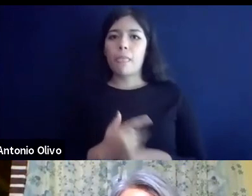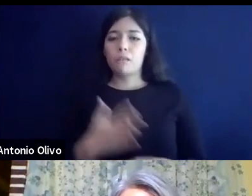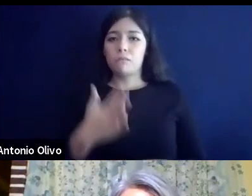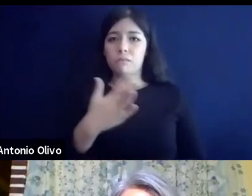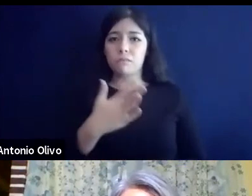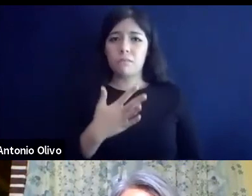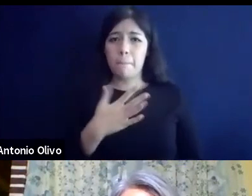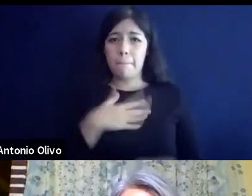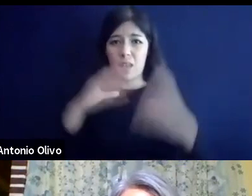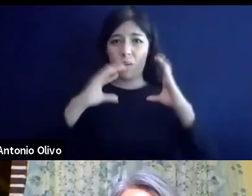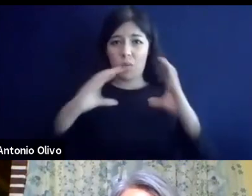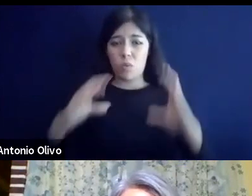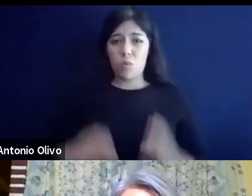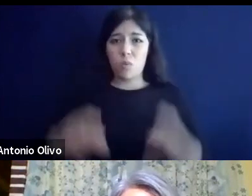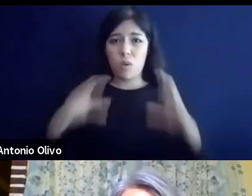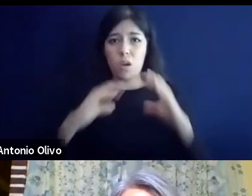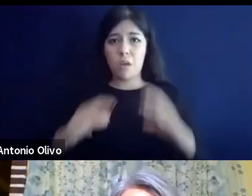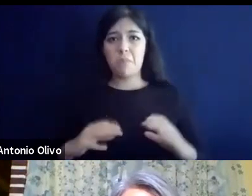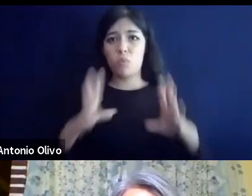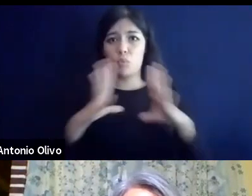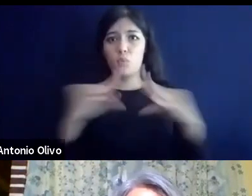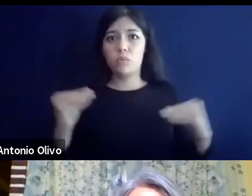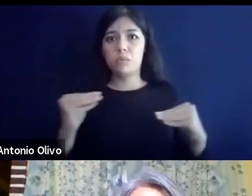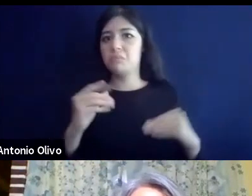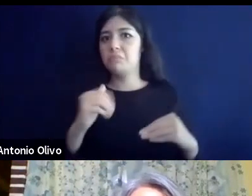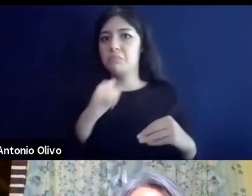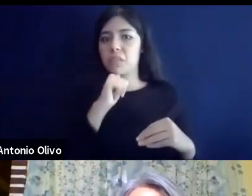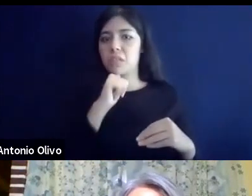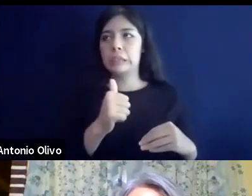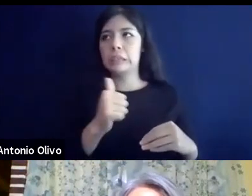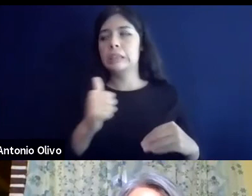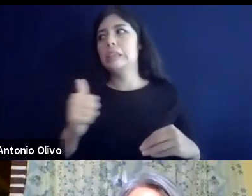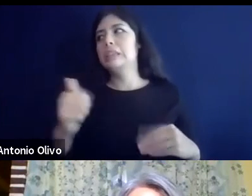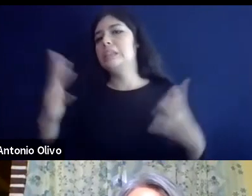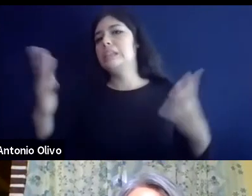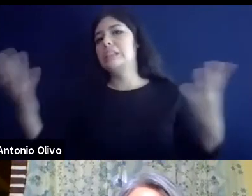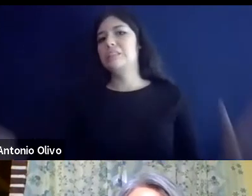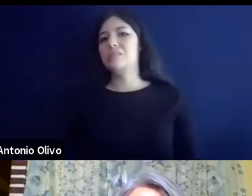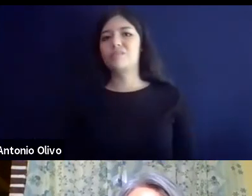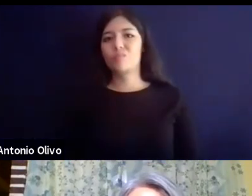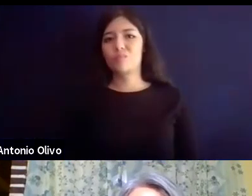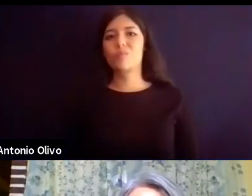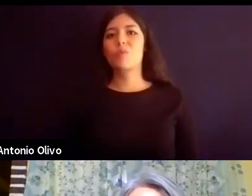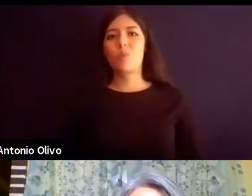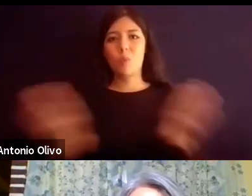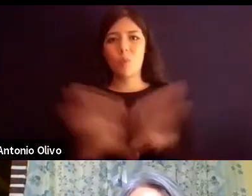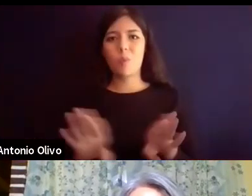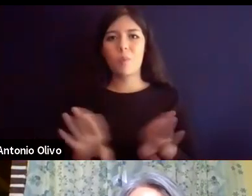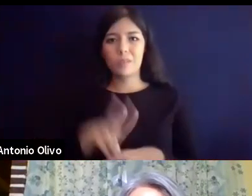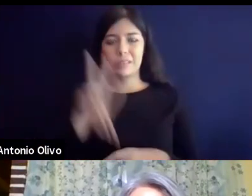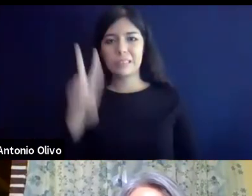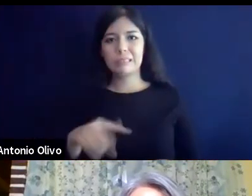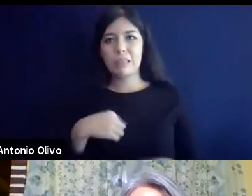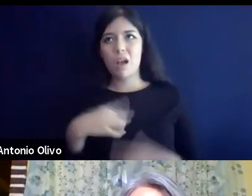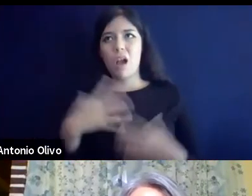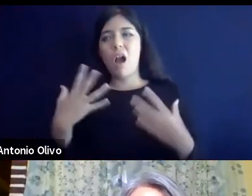nunca en Juan Camaney en ninguna de las áreas que yo hiciera. Pero afortunadamente, gracias a que se quebró esa